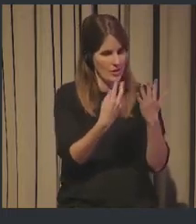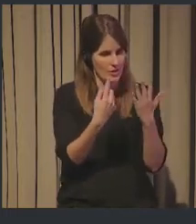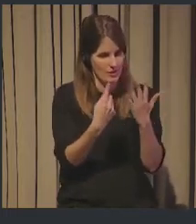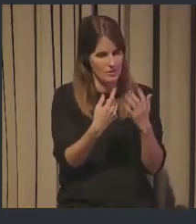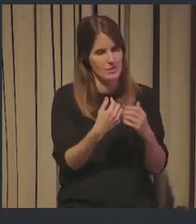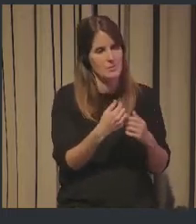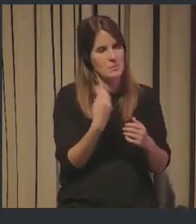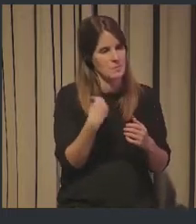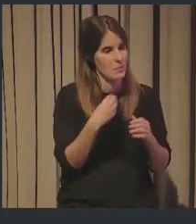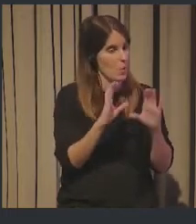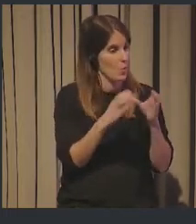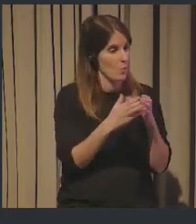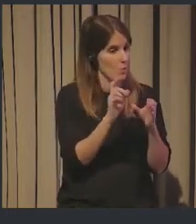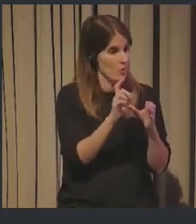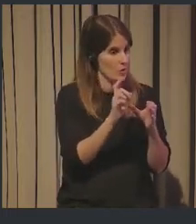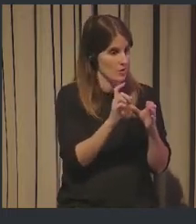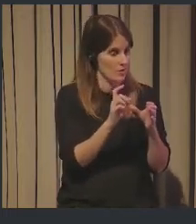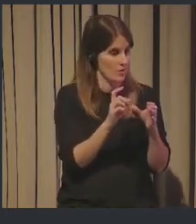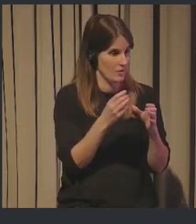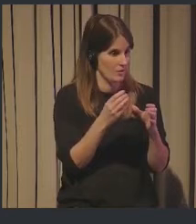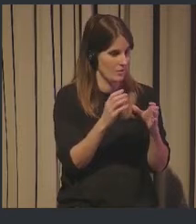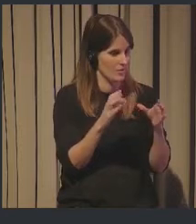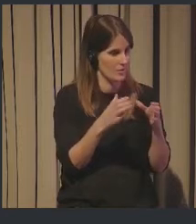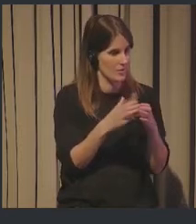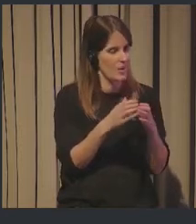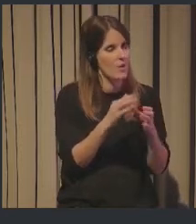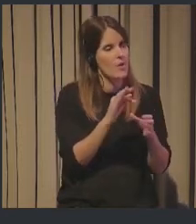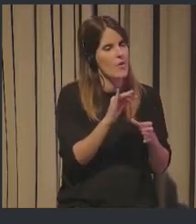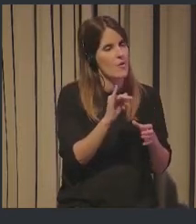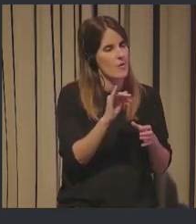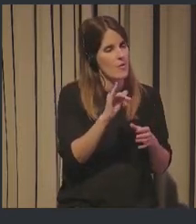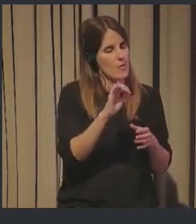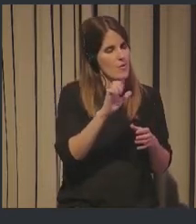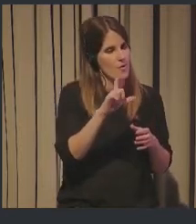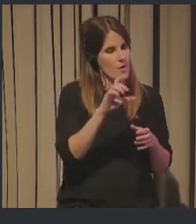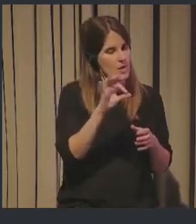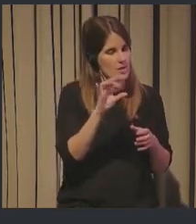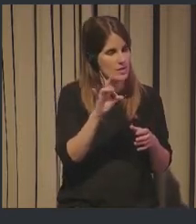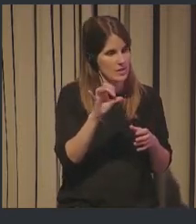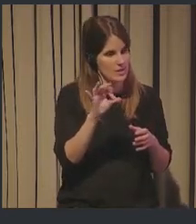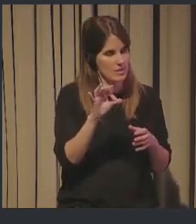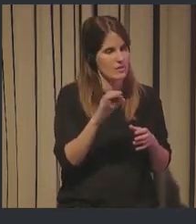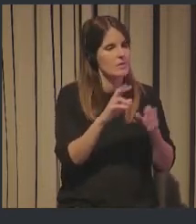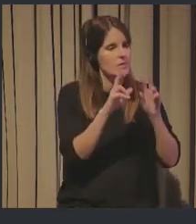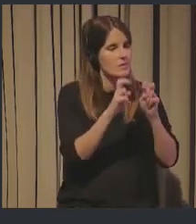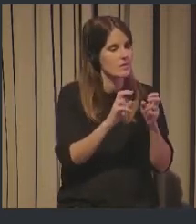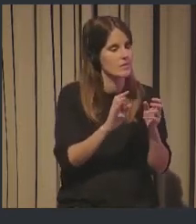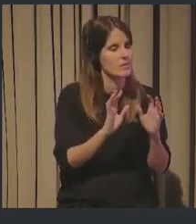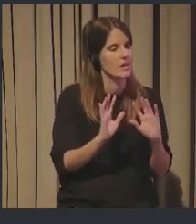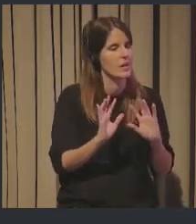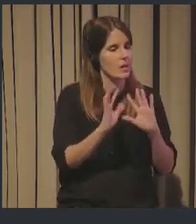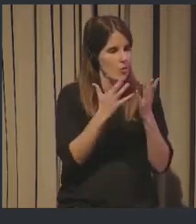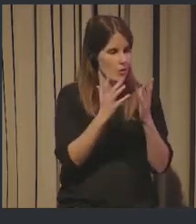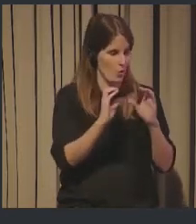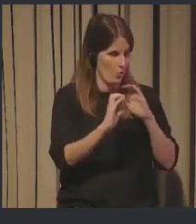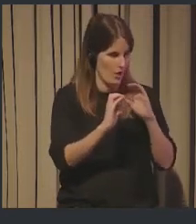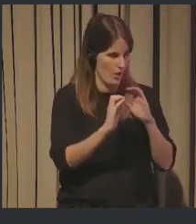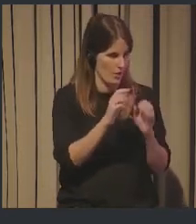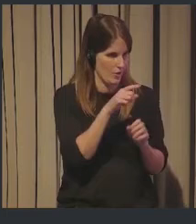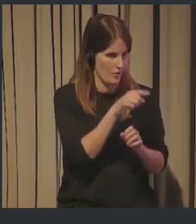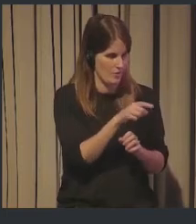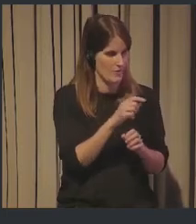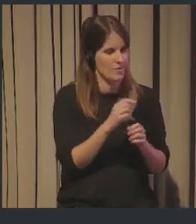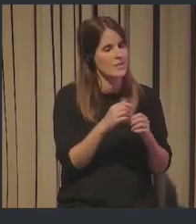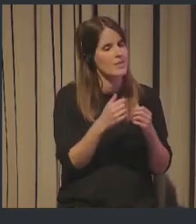Jim Fowles, que vino de vuestro campo, Revolución de Comunicación con los Medios, una